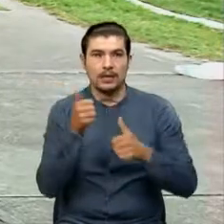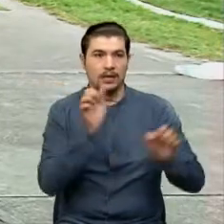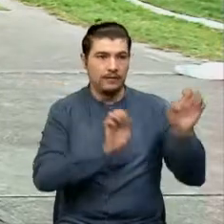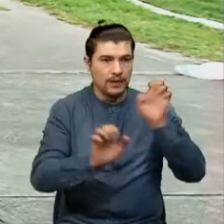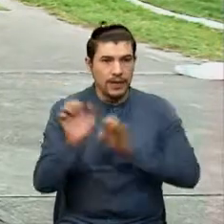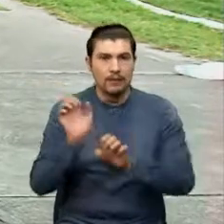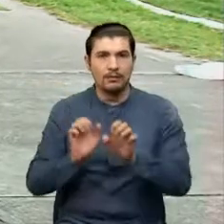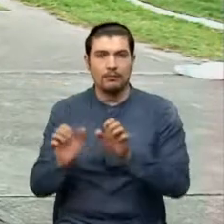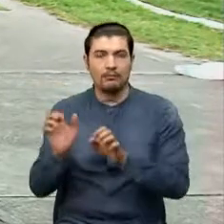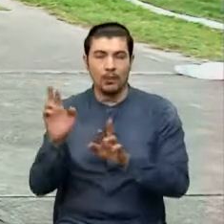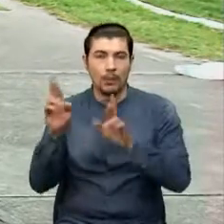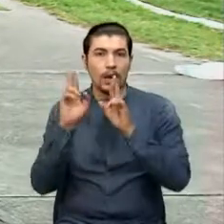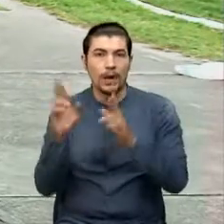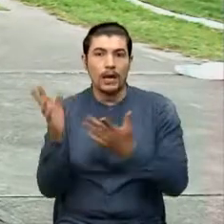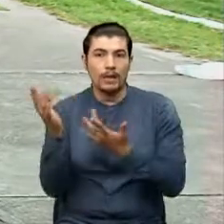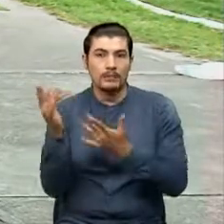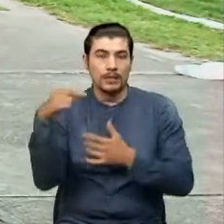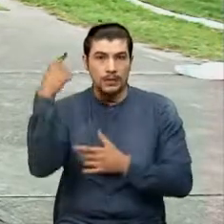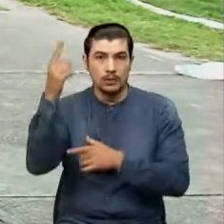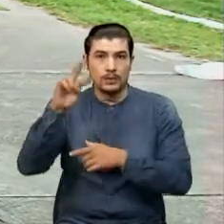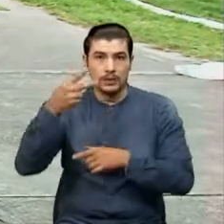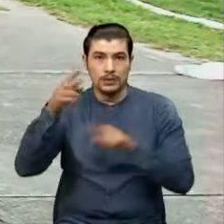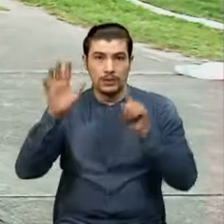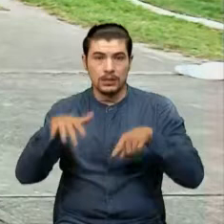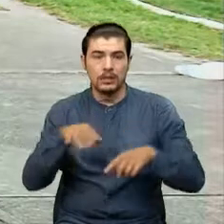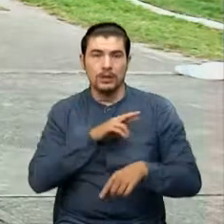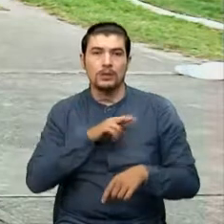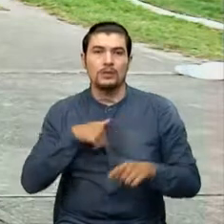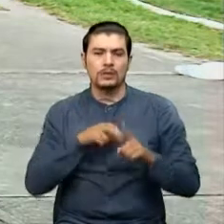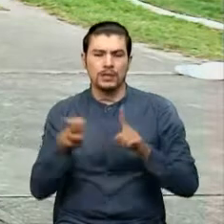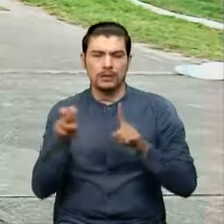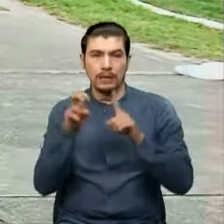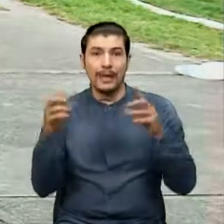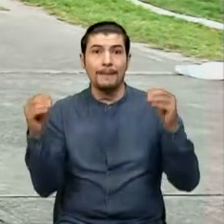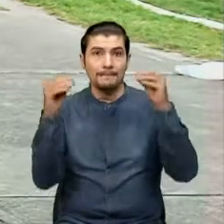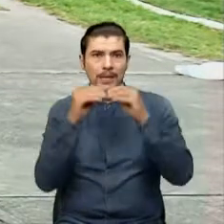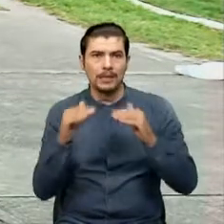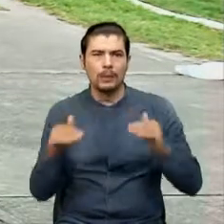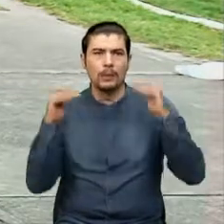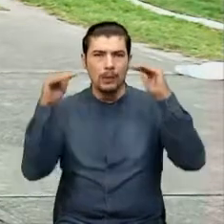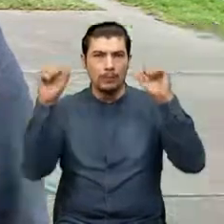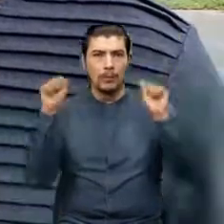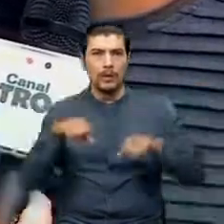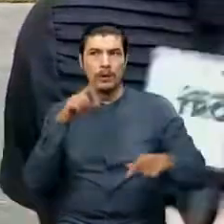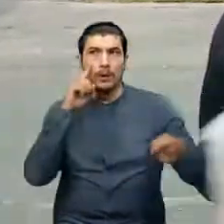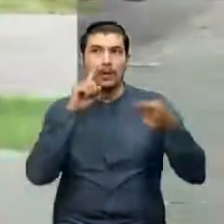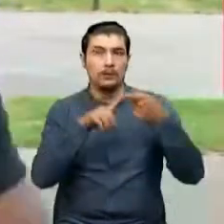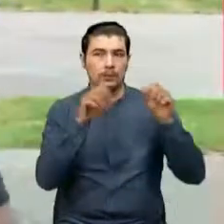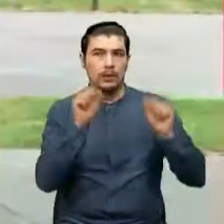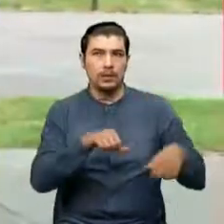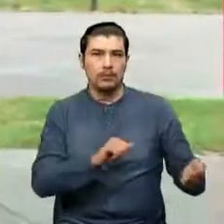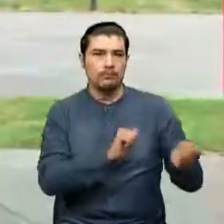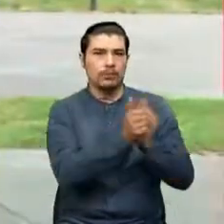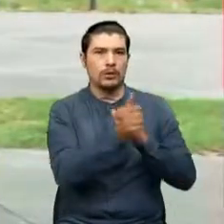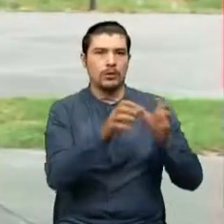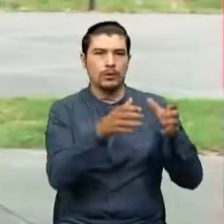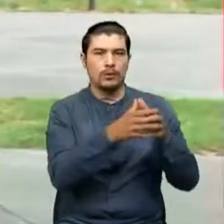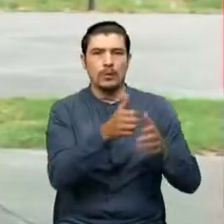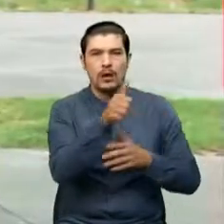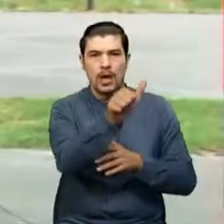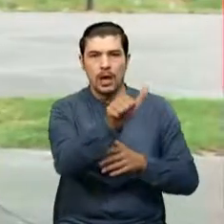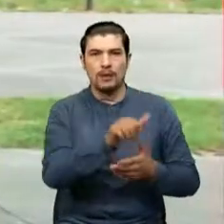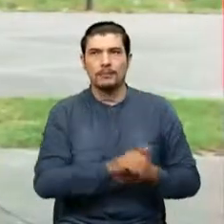esperemos el otra mestre subir un poquito más de nivel esas cosas para así obtener objetivos que es hacen de aspiración muy positivo